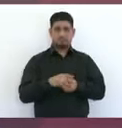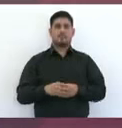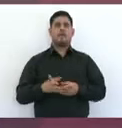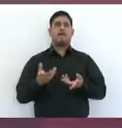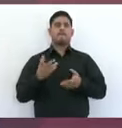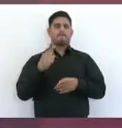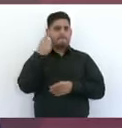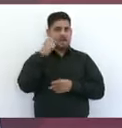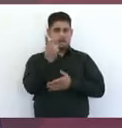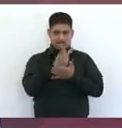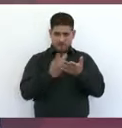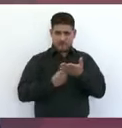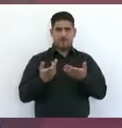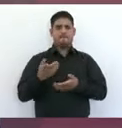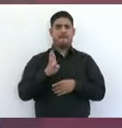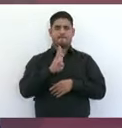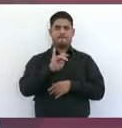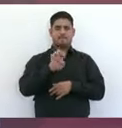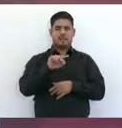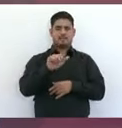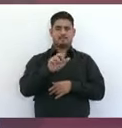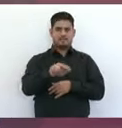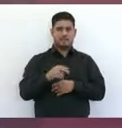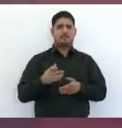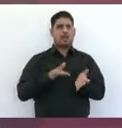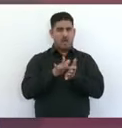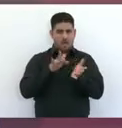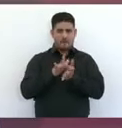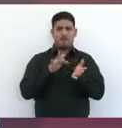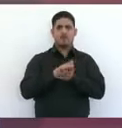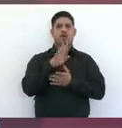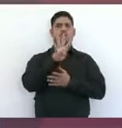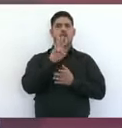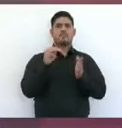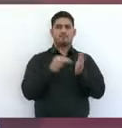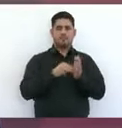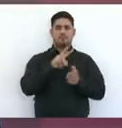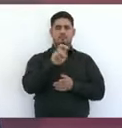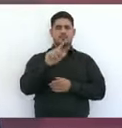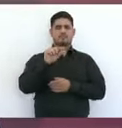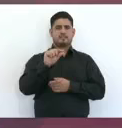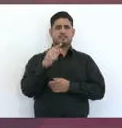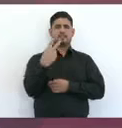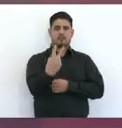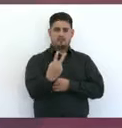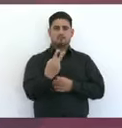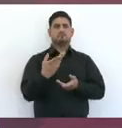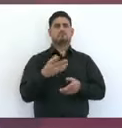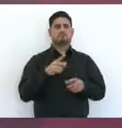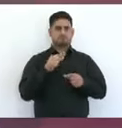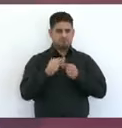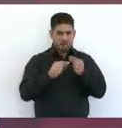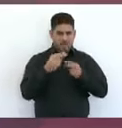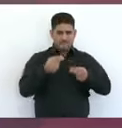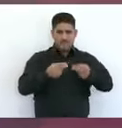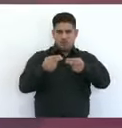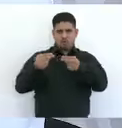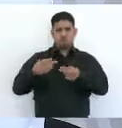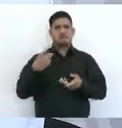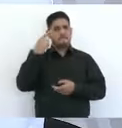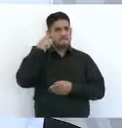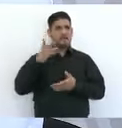se apoya a 4.172 pequeños y medianos productores con el fin de alcanzar la autosuficiencia